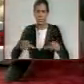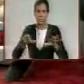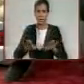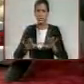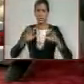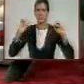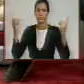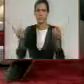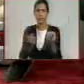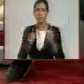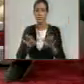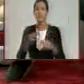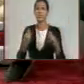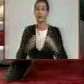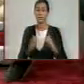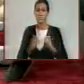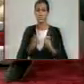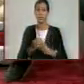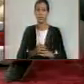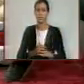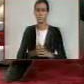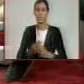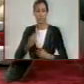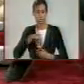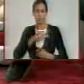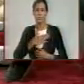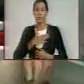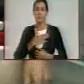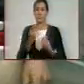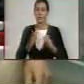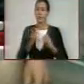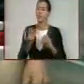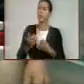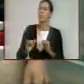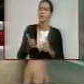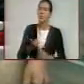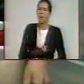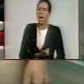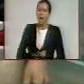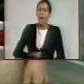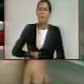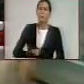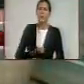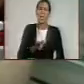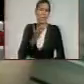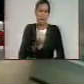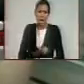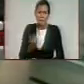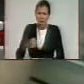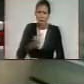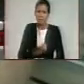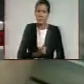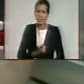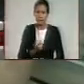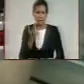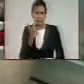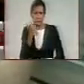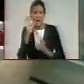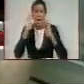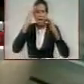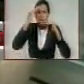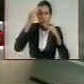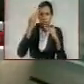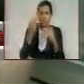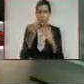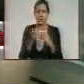perdón, vivimos, nosotros, todos los que estamos aquí, y empezamos a pasar hambre, ¿qué vamos a estar pendientes